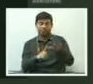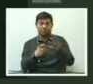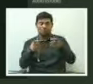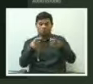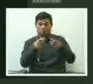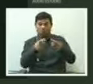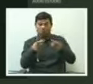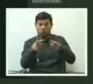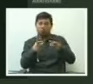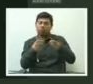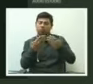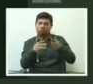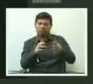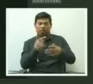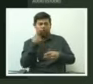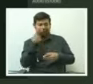visado.